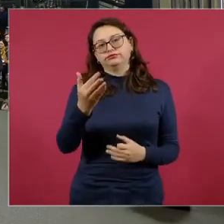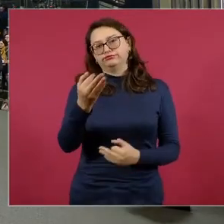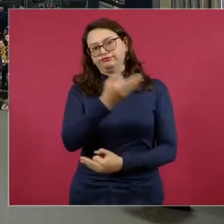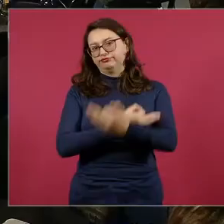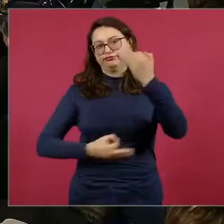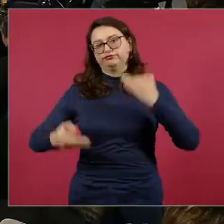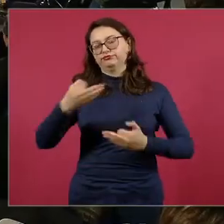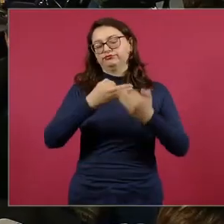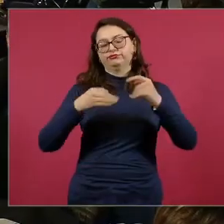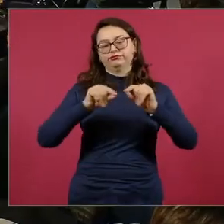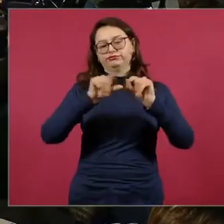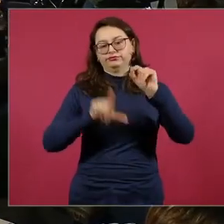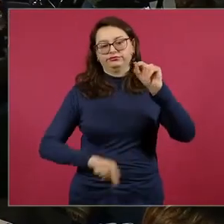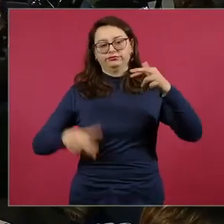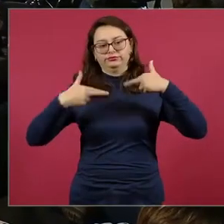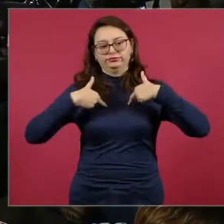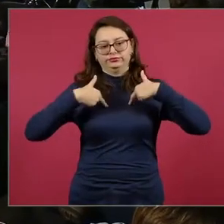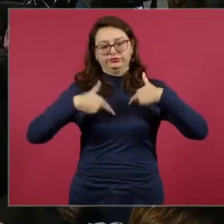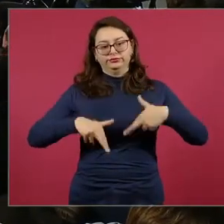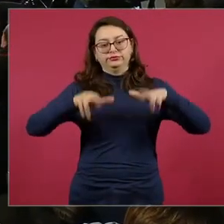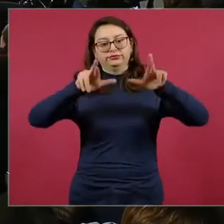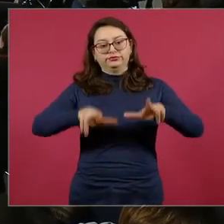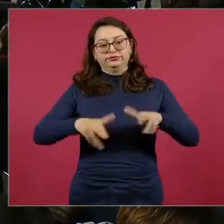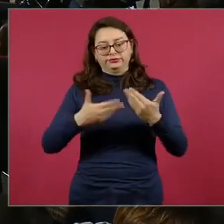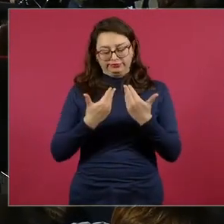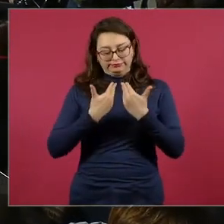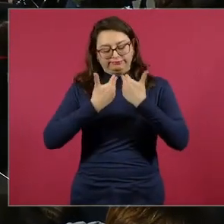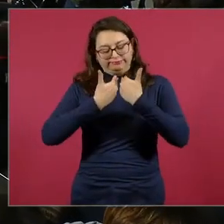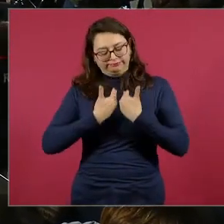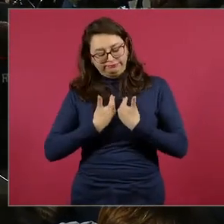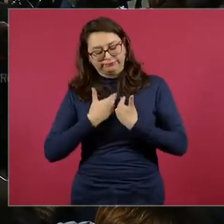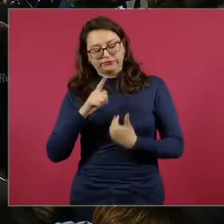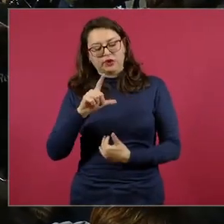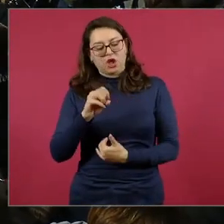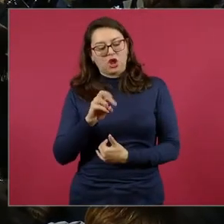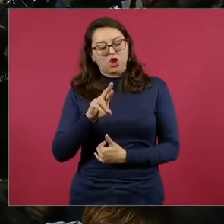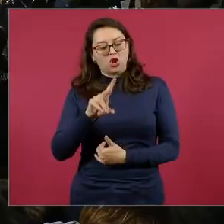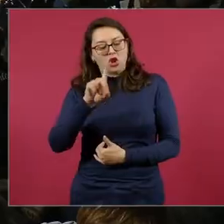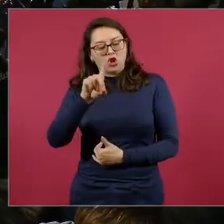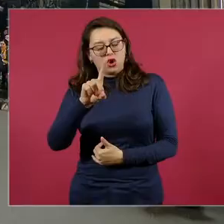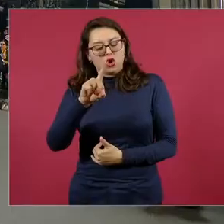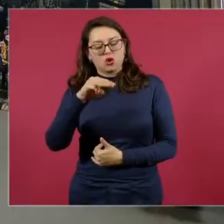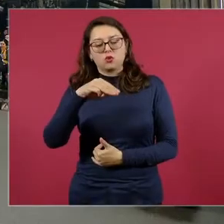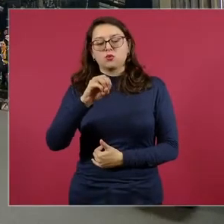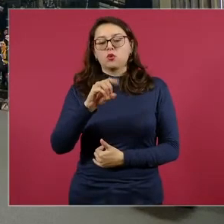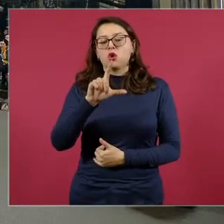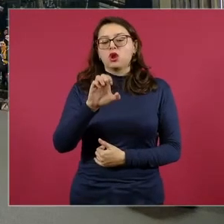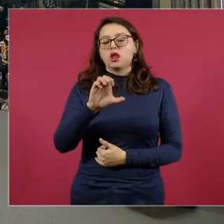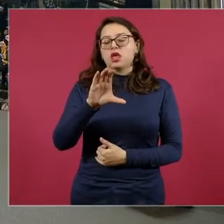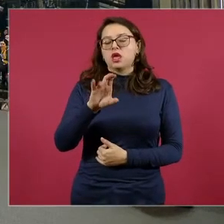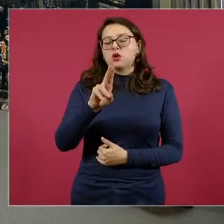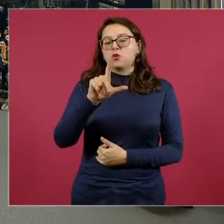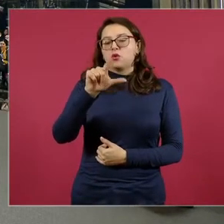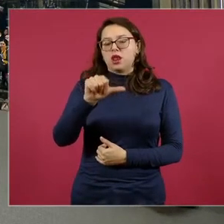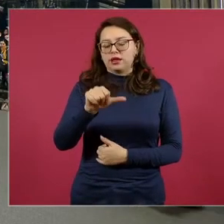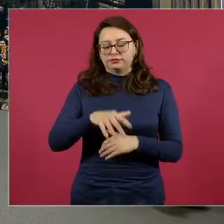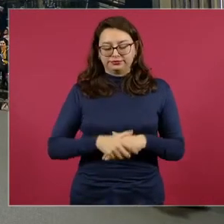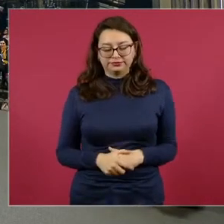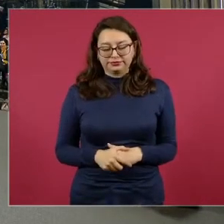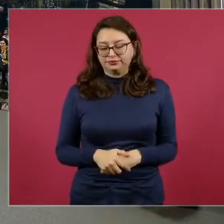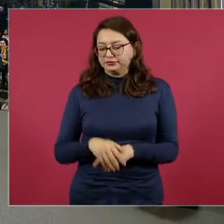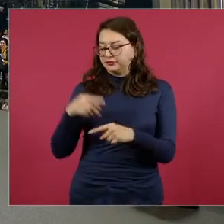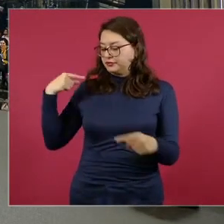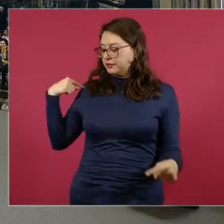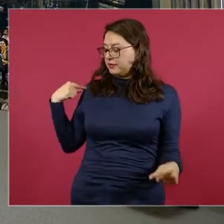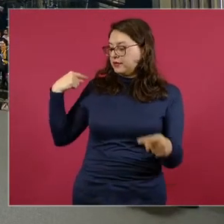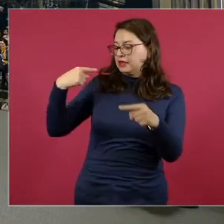Carlos Pozos, de mi canal Lor Molécula. Pues termina el quinto año de tormento para los conservadores y